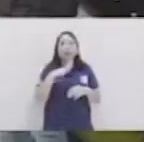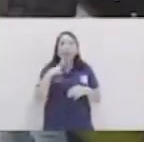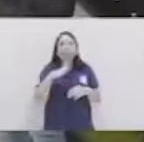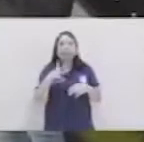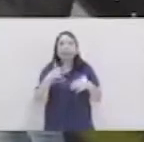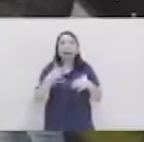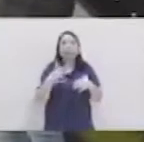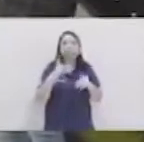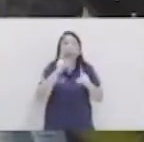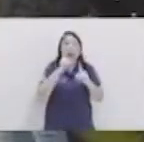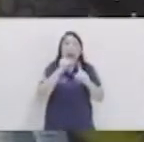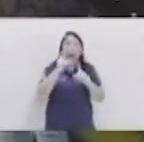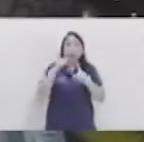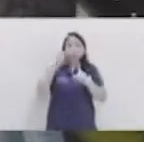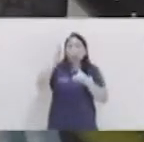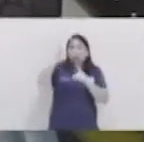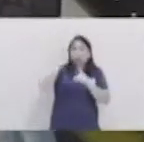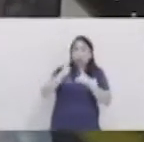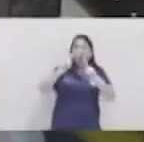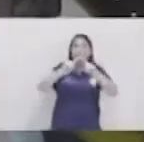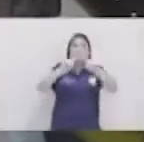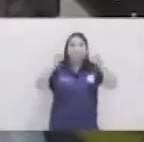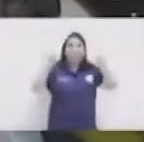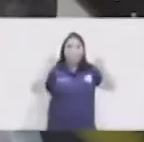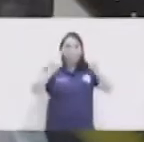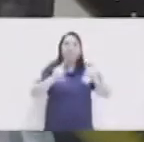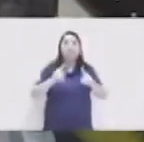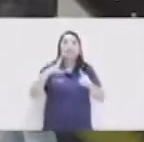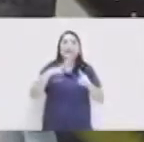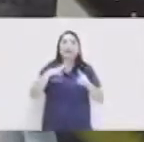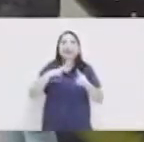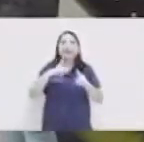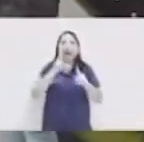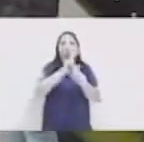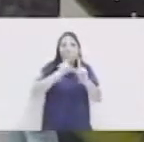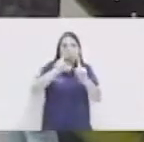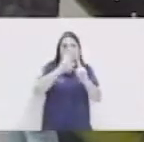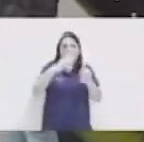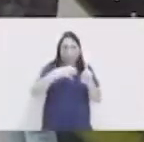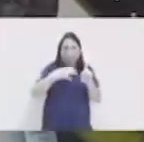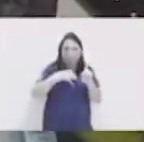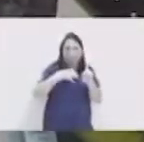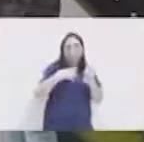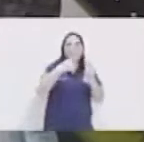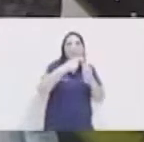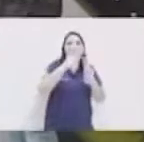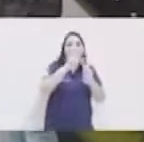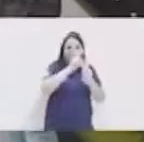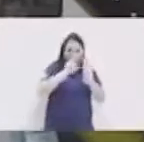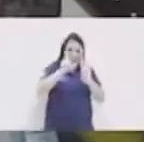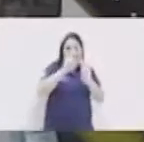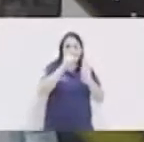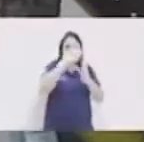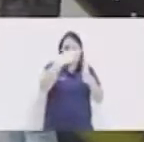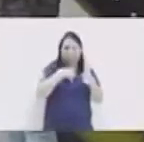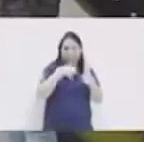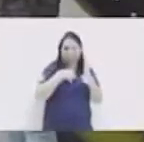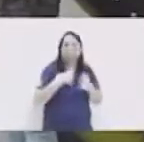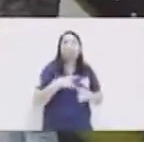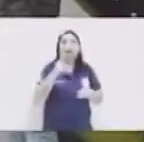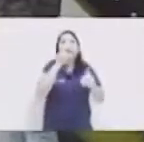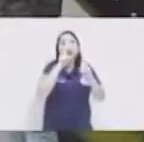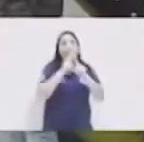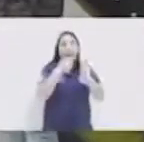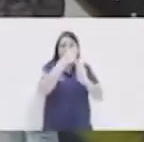dioses. Todo lleva ese enfoque, por decirlo así. En la literatura azteca, en la literatura náhuatl. Y algo que comparten las 3 es que